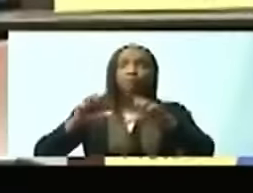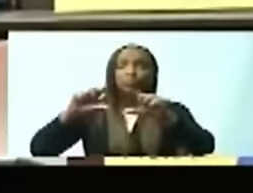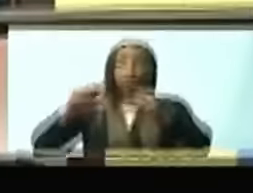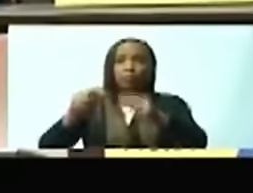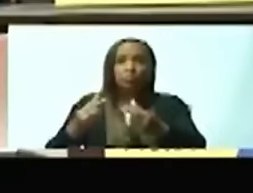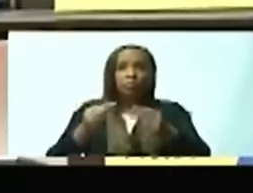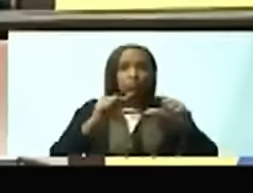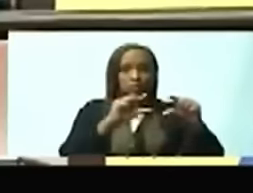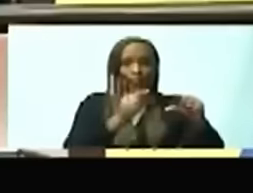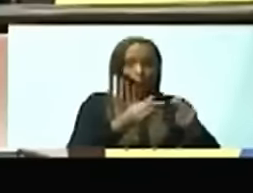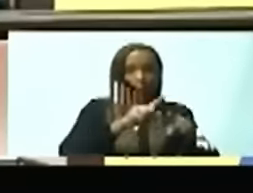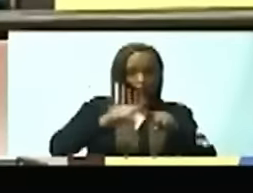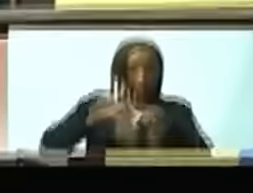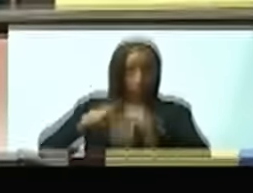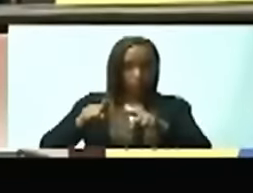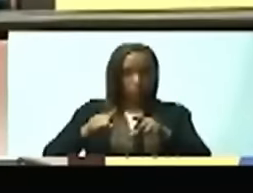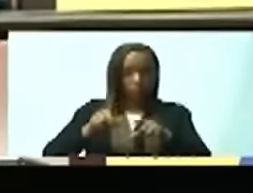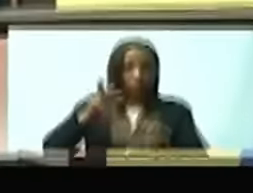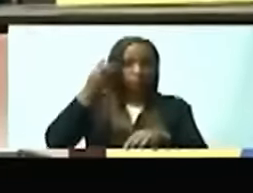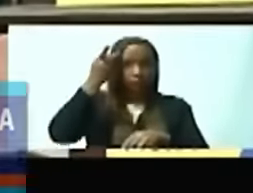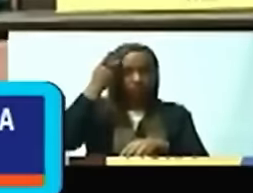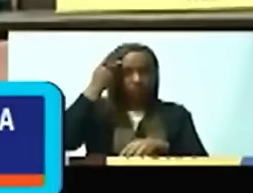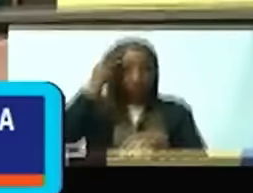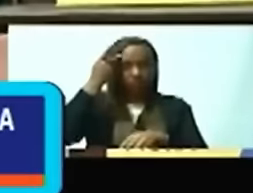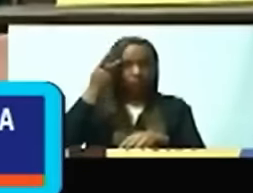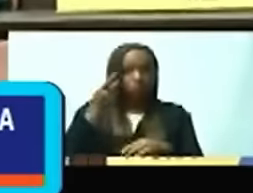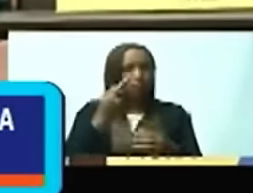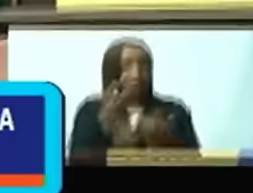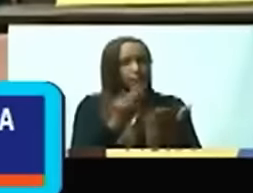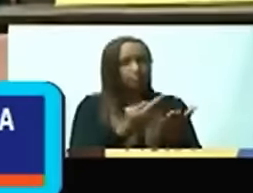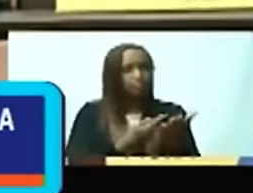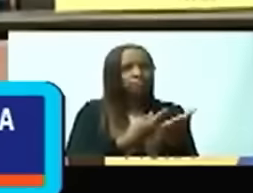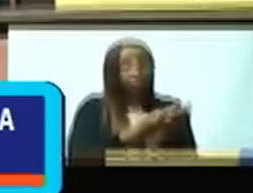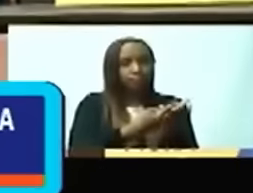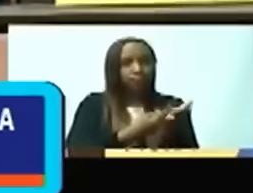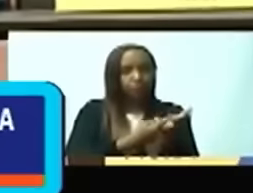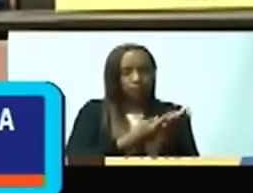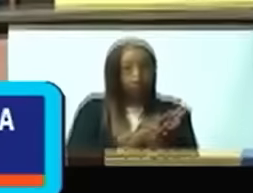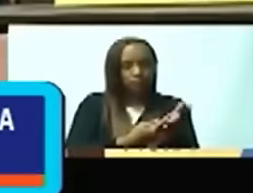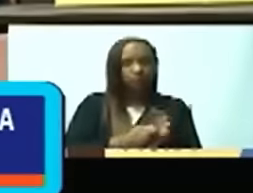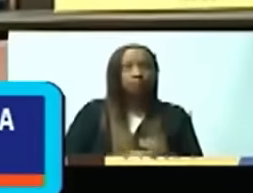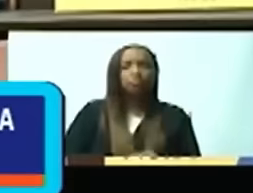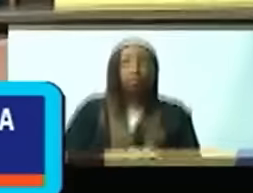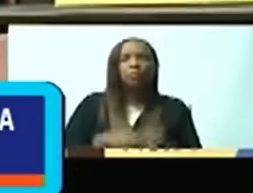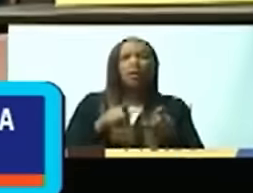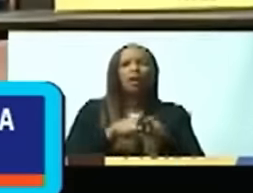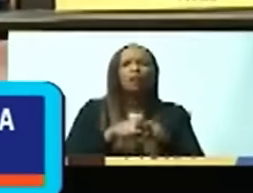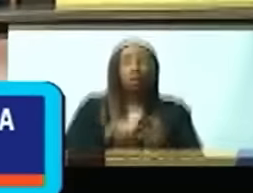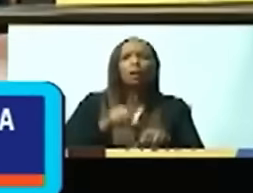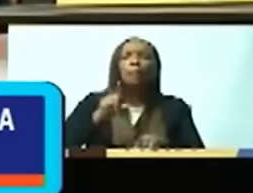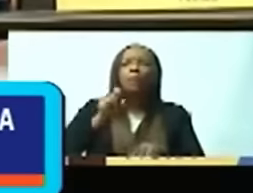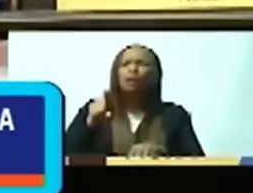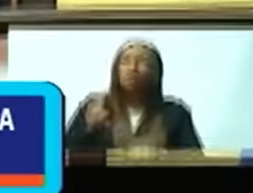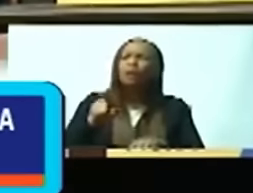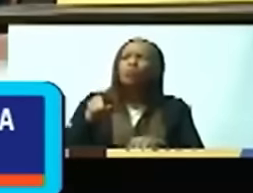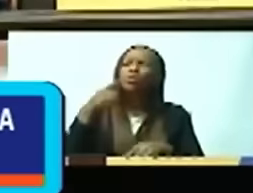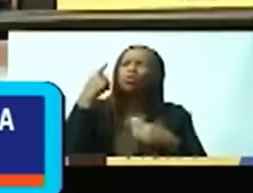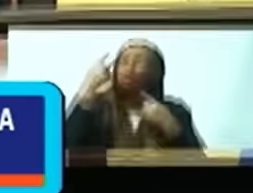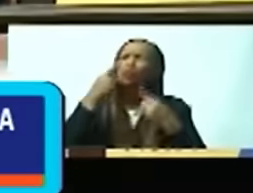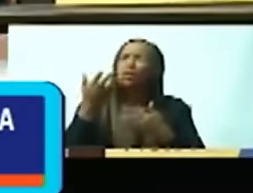organismos competentes que nos han rendido por escrito su parecer.